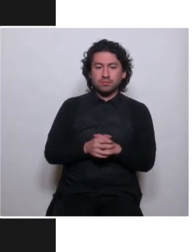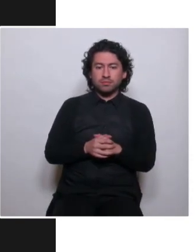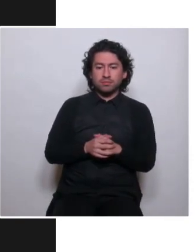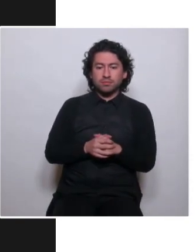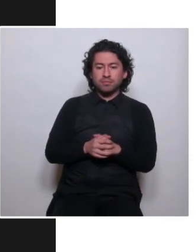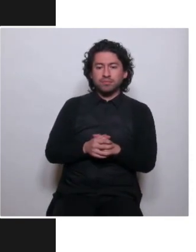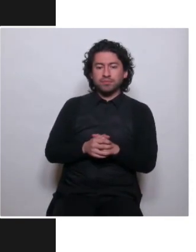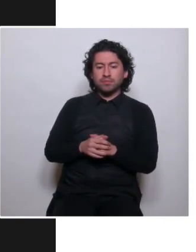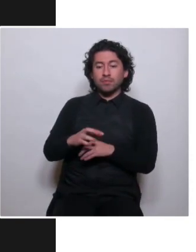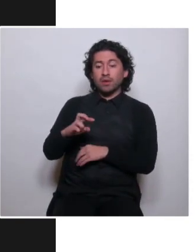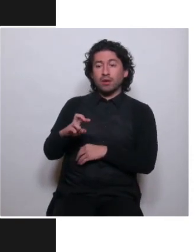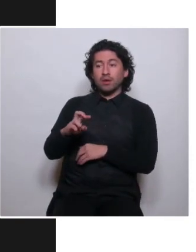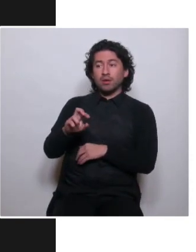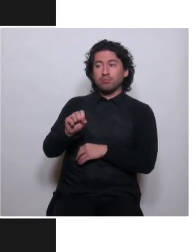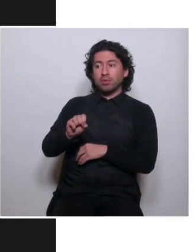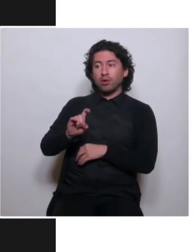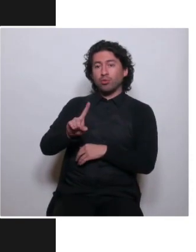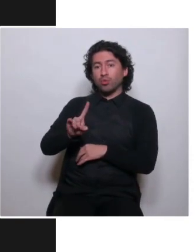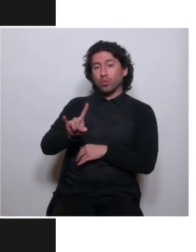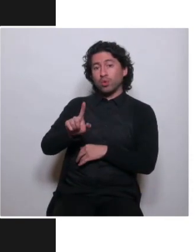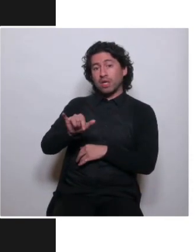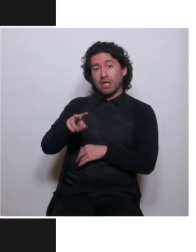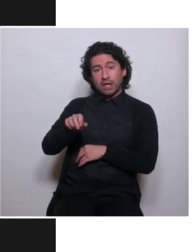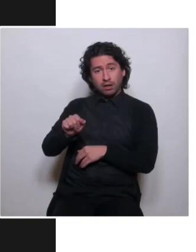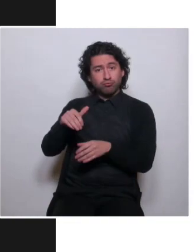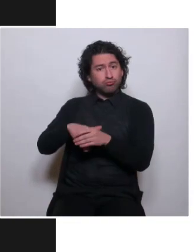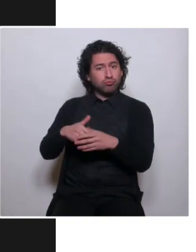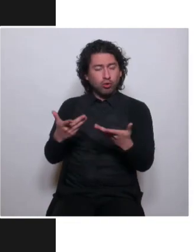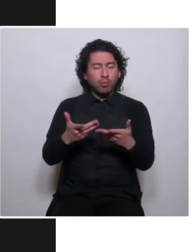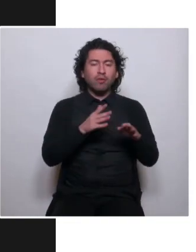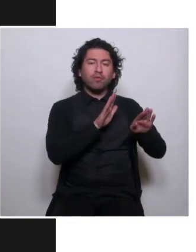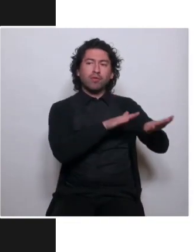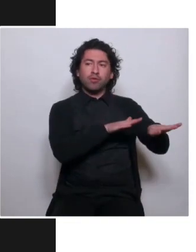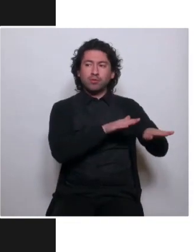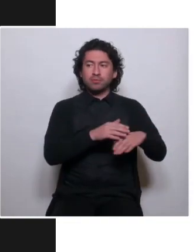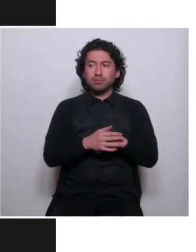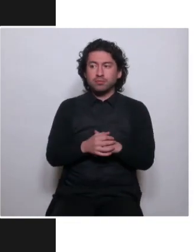Paulina Valenzuela, ¿cómo vota? A favor, señor secretario.